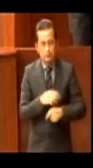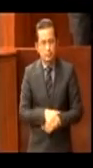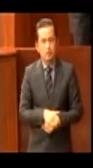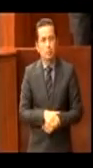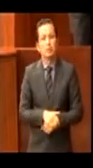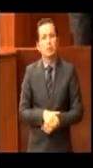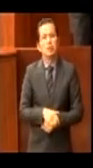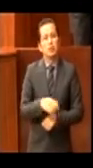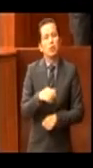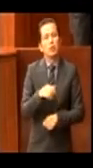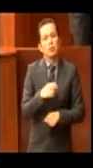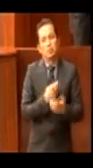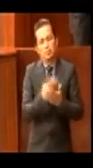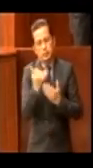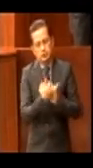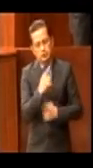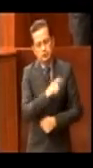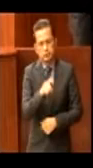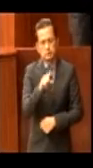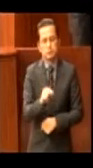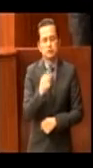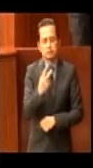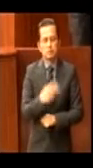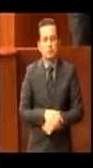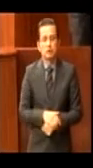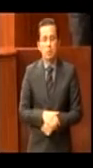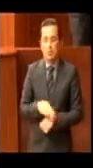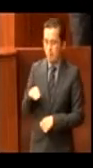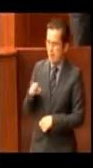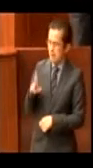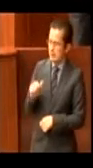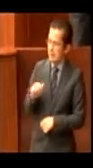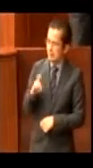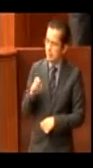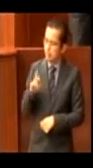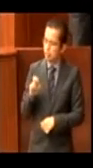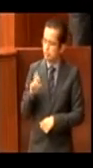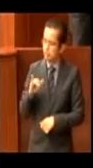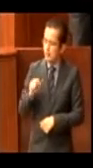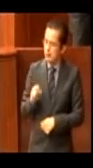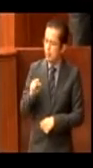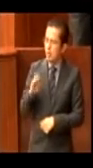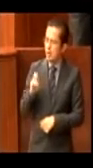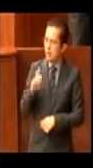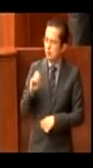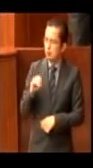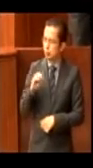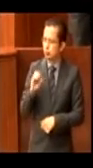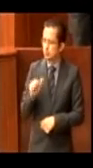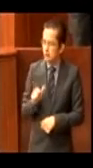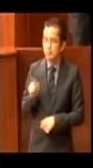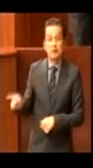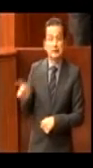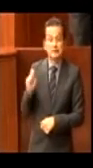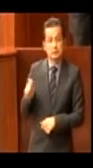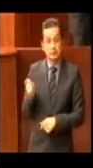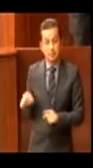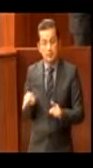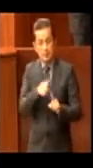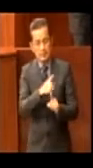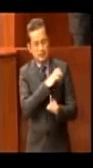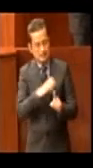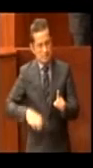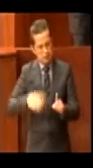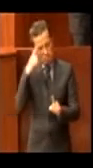172 en el cual maría del rosário barbosa orozco hija del candidato a la gubernatura de puebla miguel